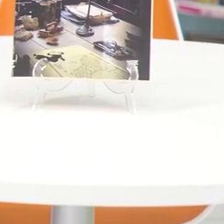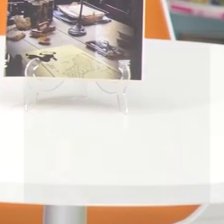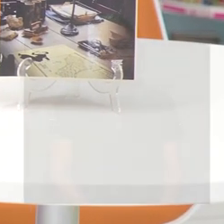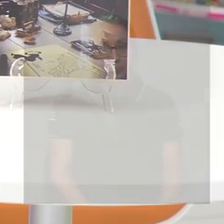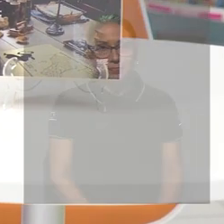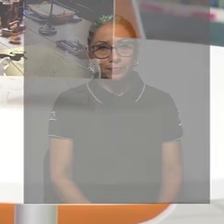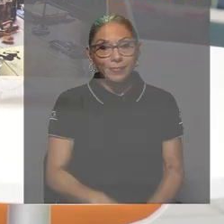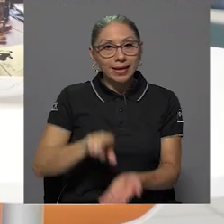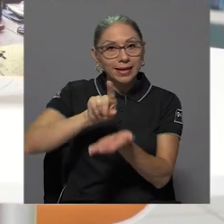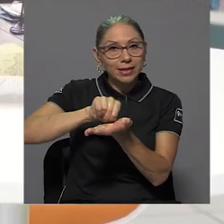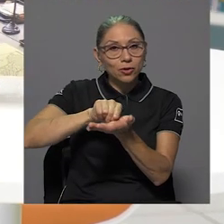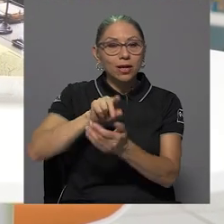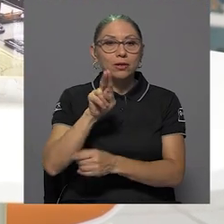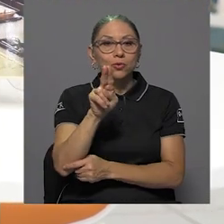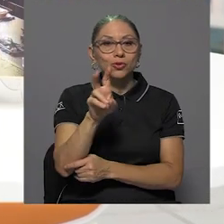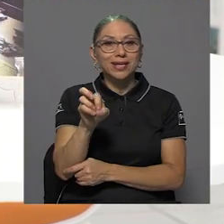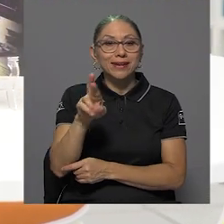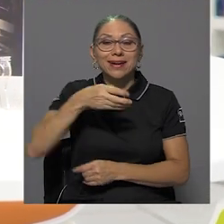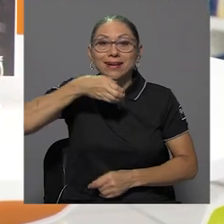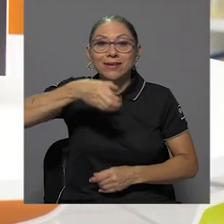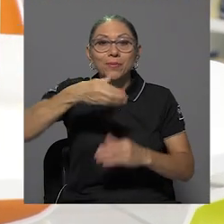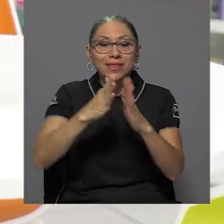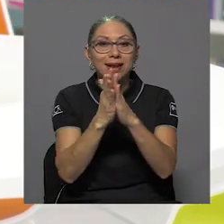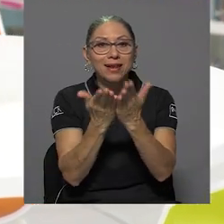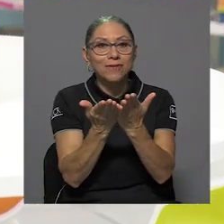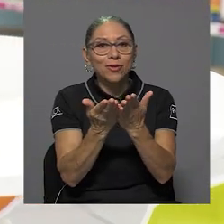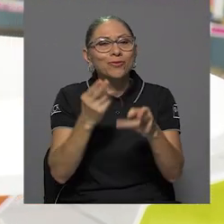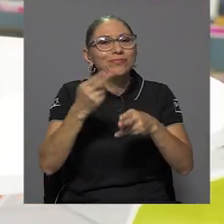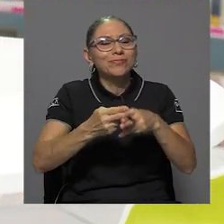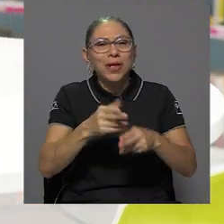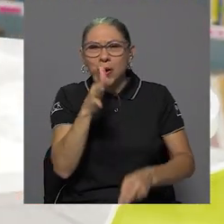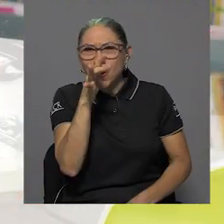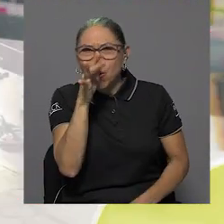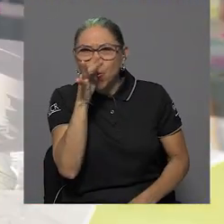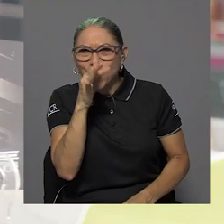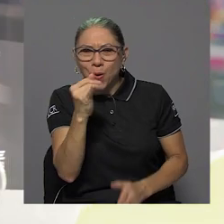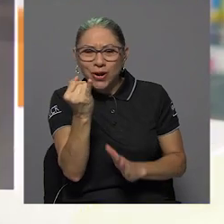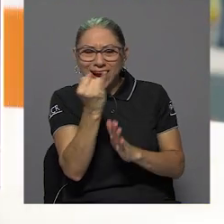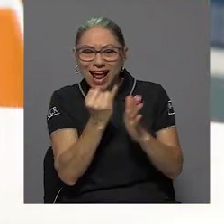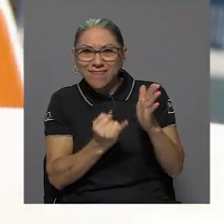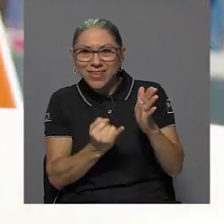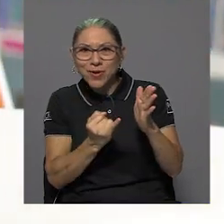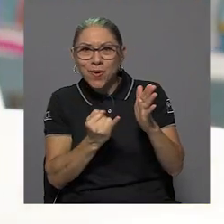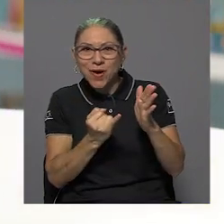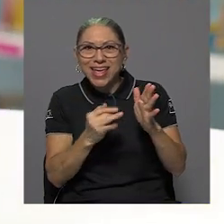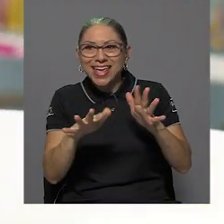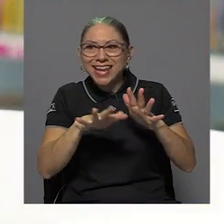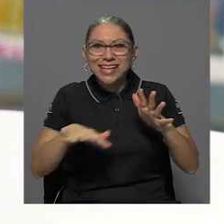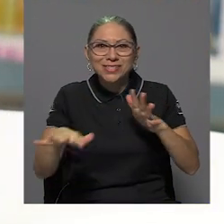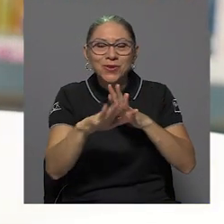La editorial UCR le recomienda el libro Humor gráfico y nación en Costa Rica,